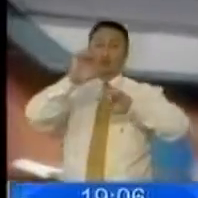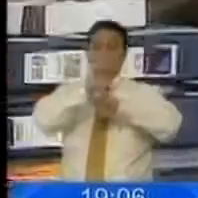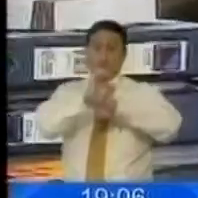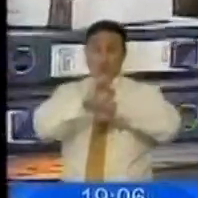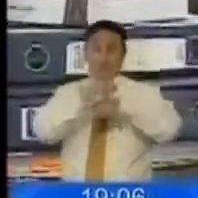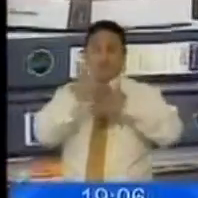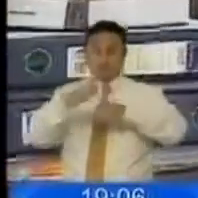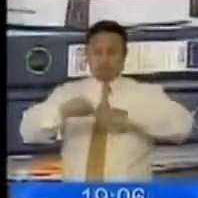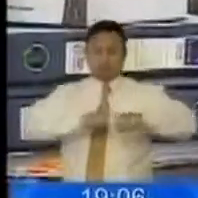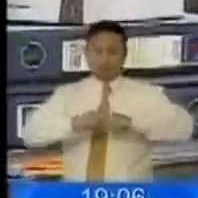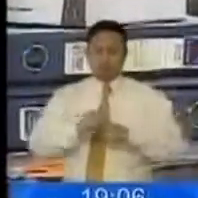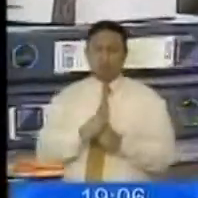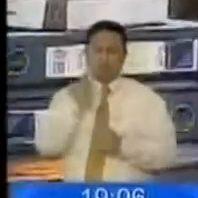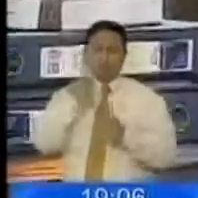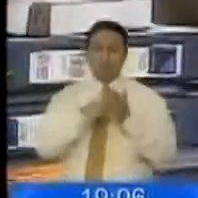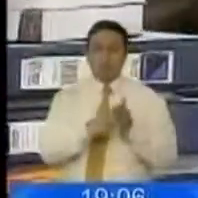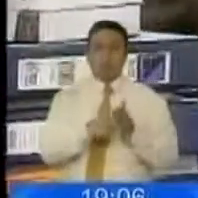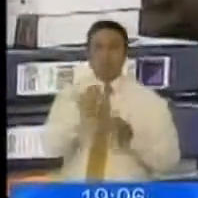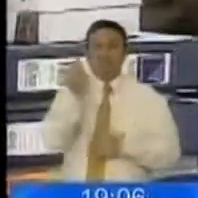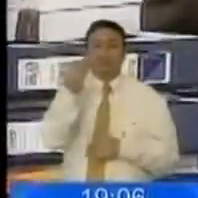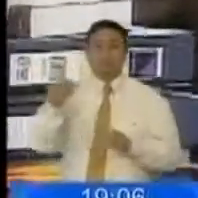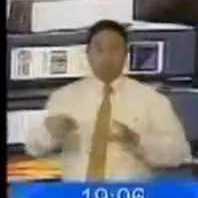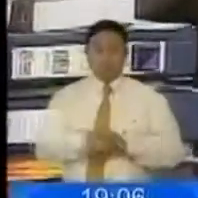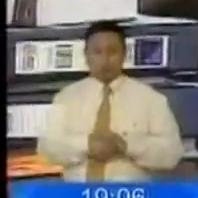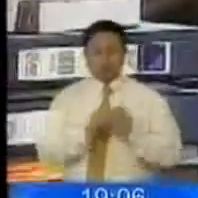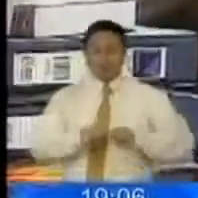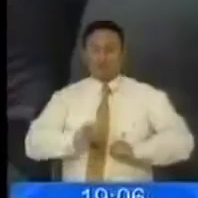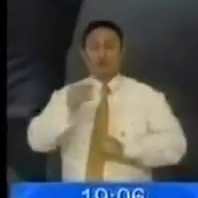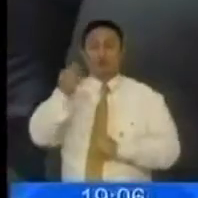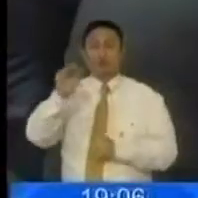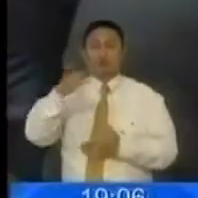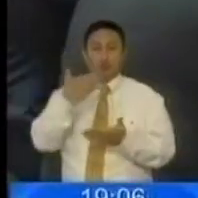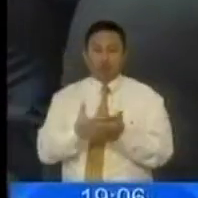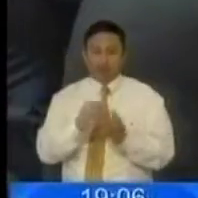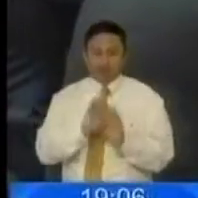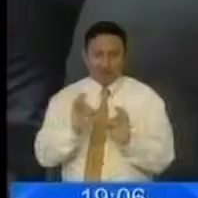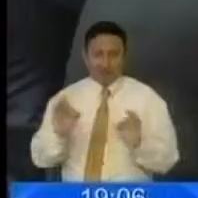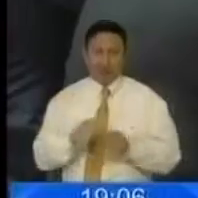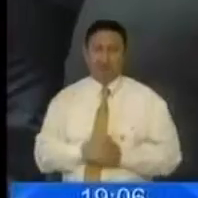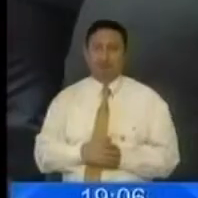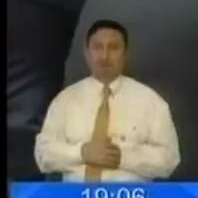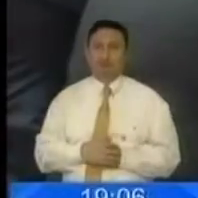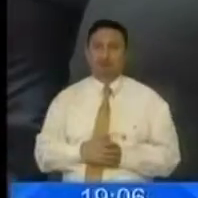Petroecuador. Entre esas constan enriquecimiento ilícito y asociación ilícita. Informó Javier Rosero.